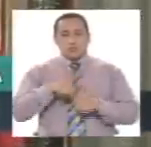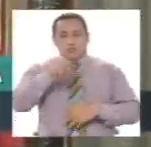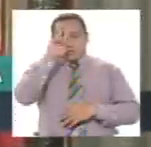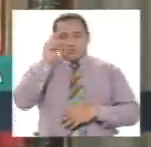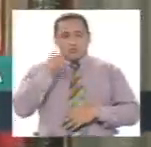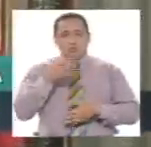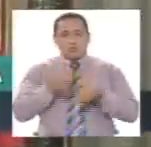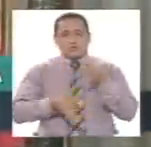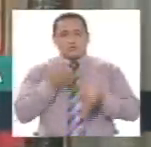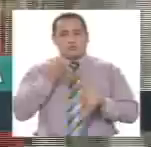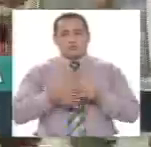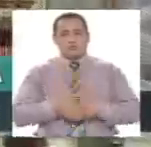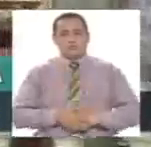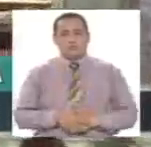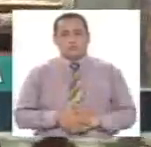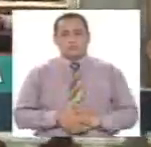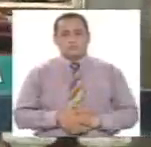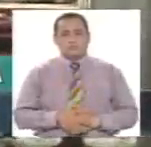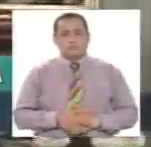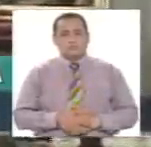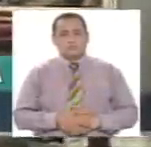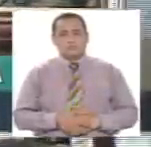os lo demanden.